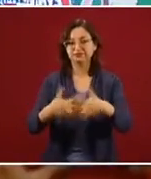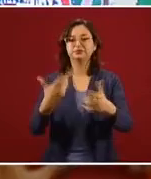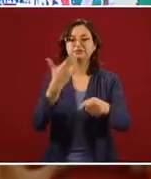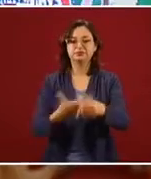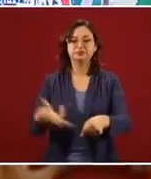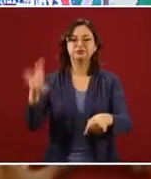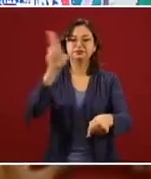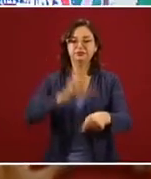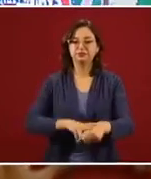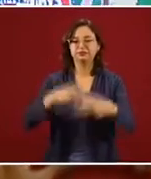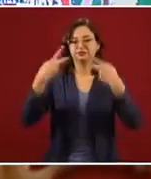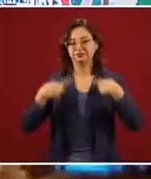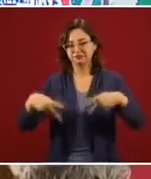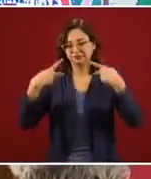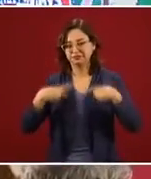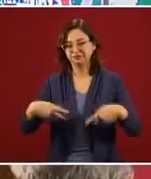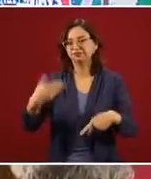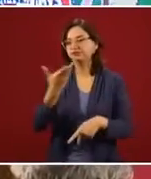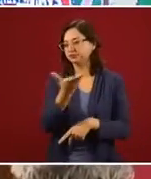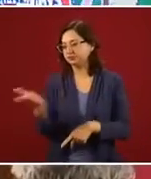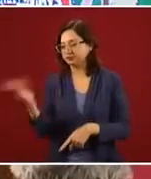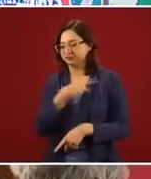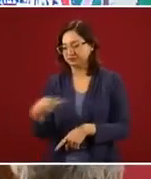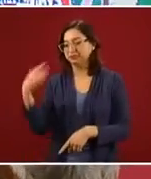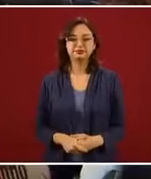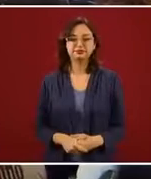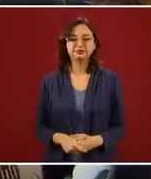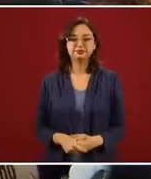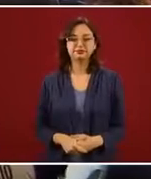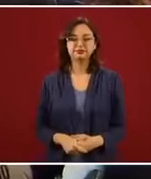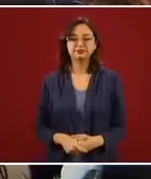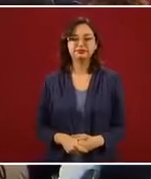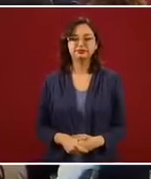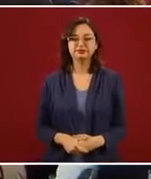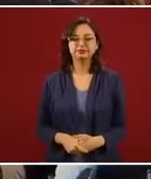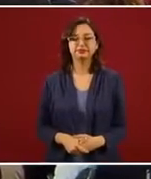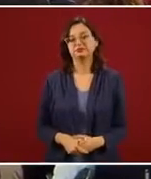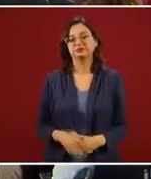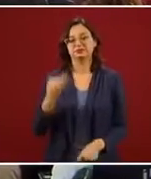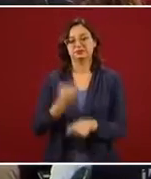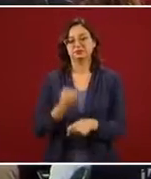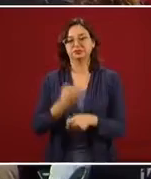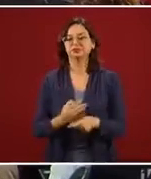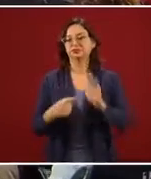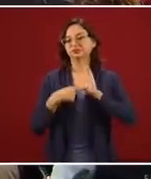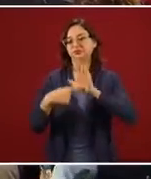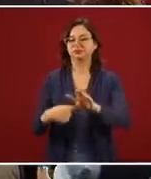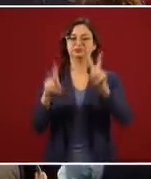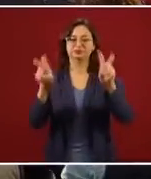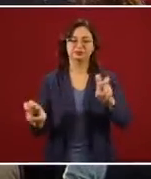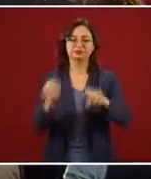donde se atiende de manera gratuita a la gente pobre. Por eso lo saqué ahora que estamos tratando